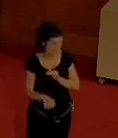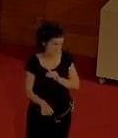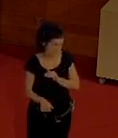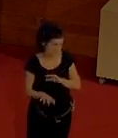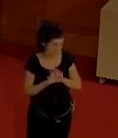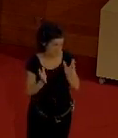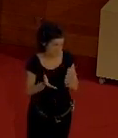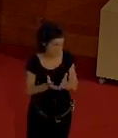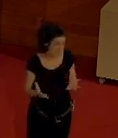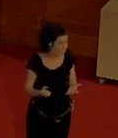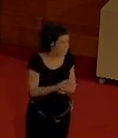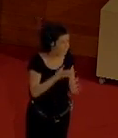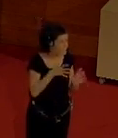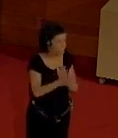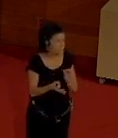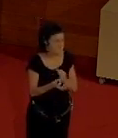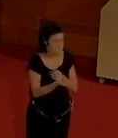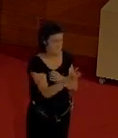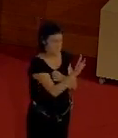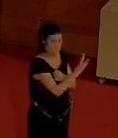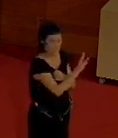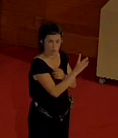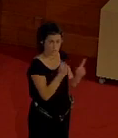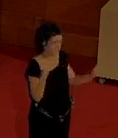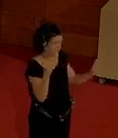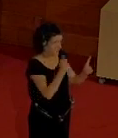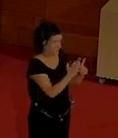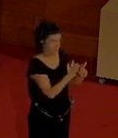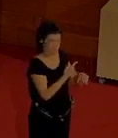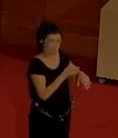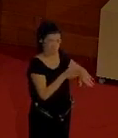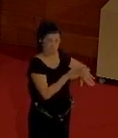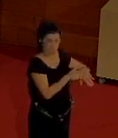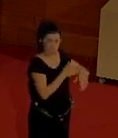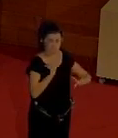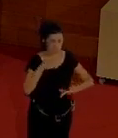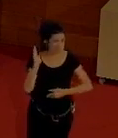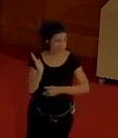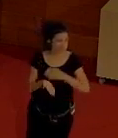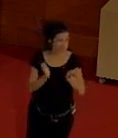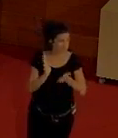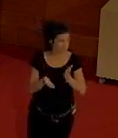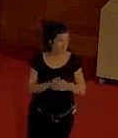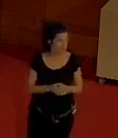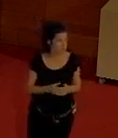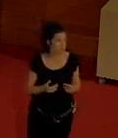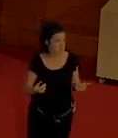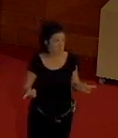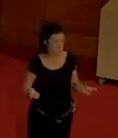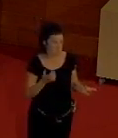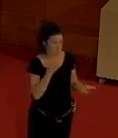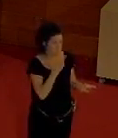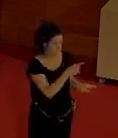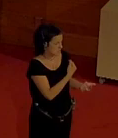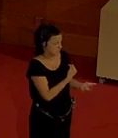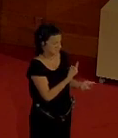todos el malestar con Washington lo mal que lo trata idente Pero tú construyes una agenda común a partir de lo mal que te cae el vecino